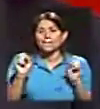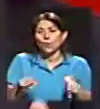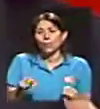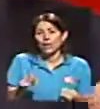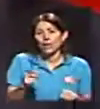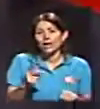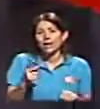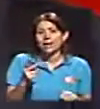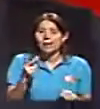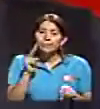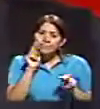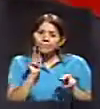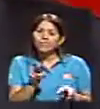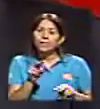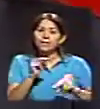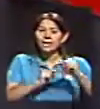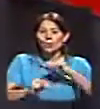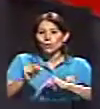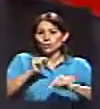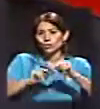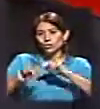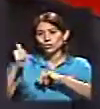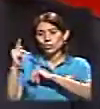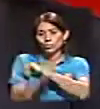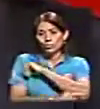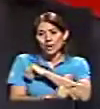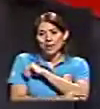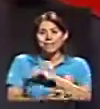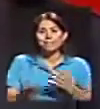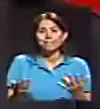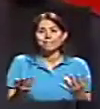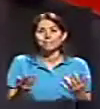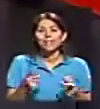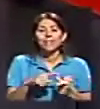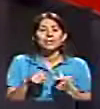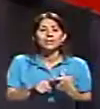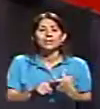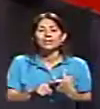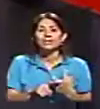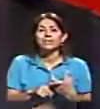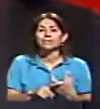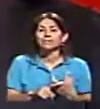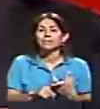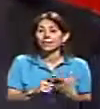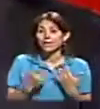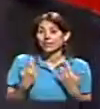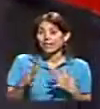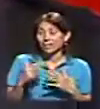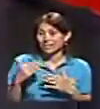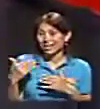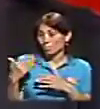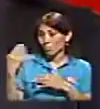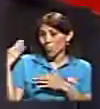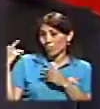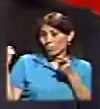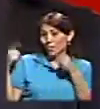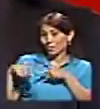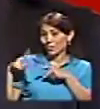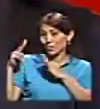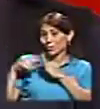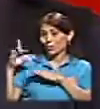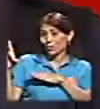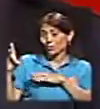ver esos negocios que se ven en el exterior. Entonces, lo que se ha diseñado después de la crisis para acá con el tema de riesgo